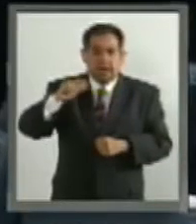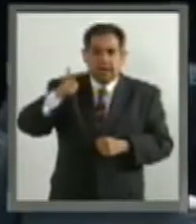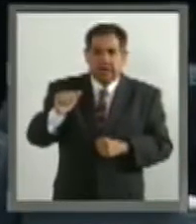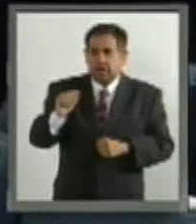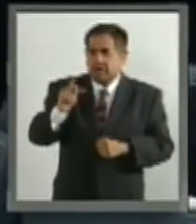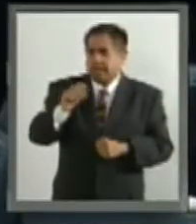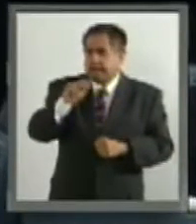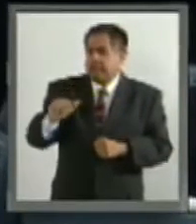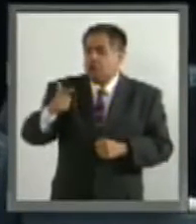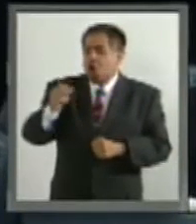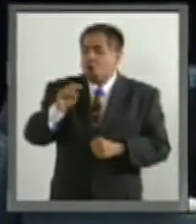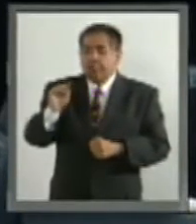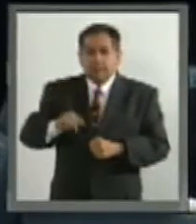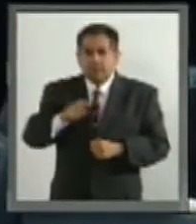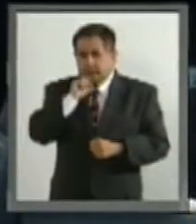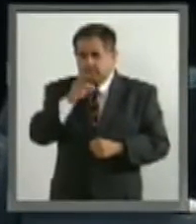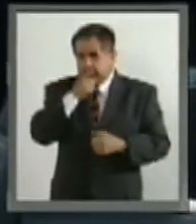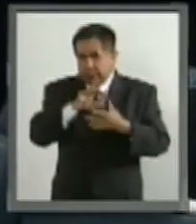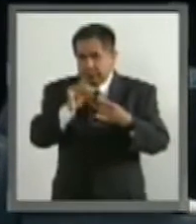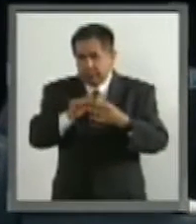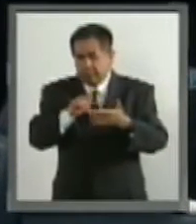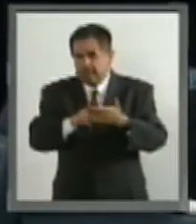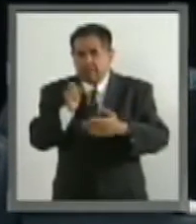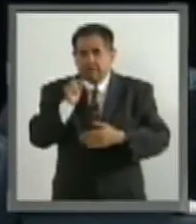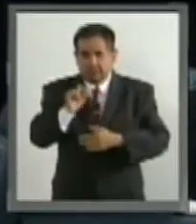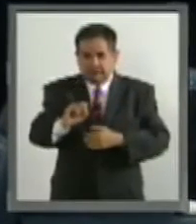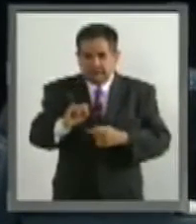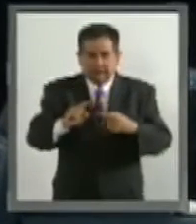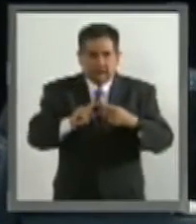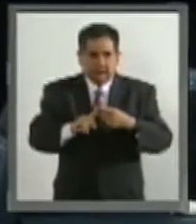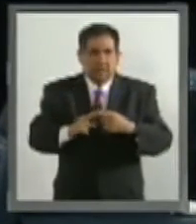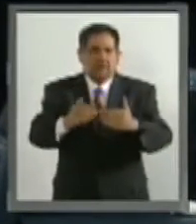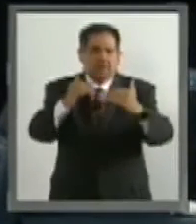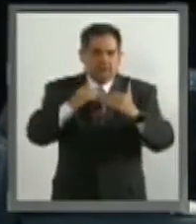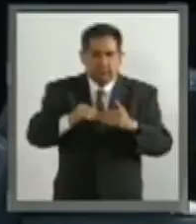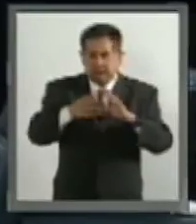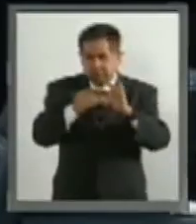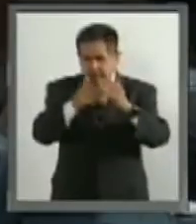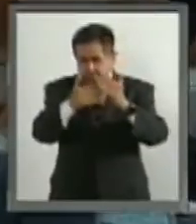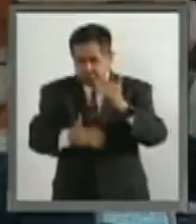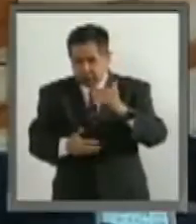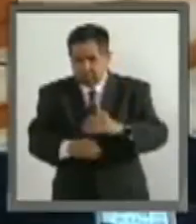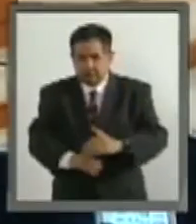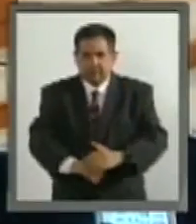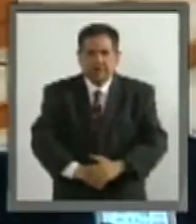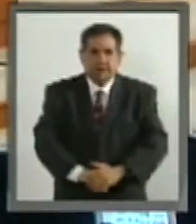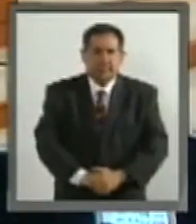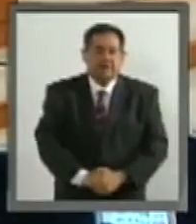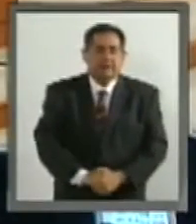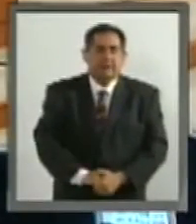Erika de la Peña Gómez para hablar también a favor. Seguimos en la discusión en lo general.